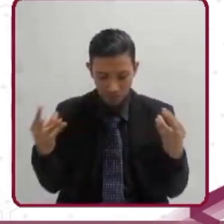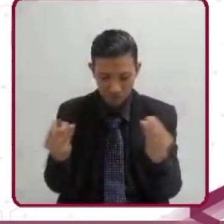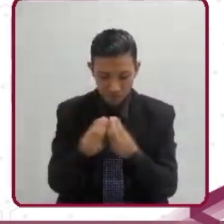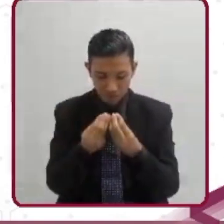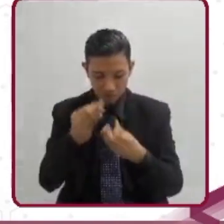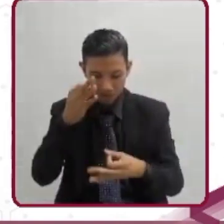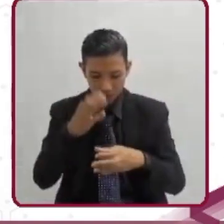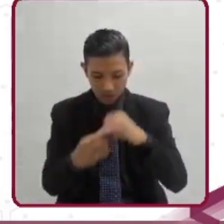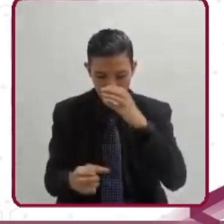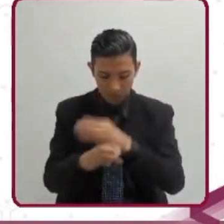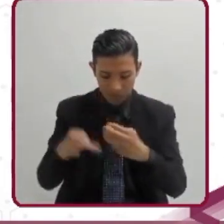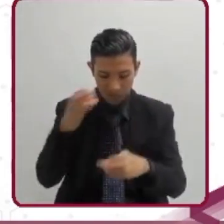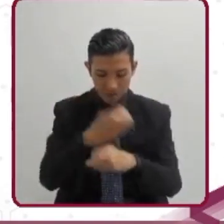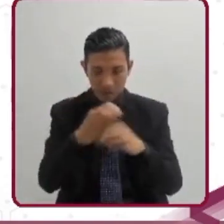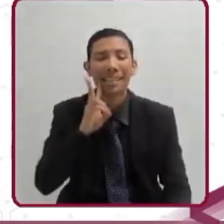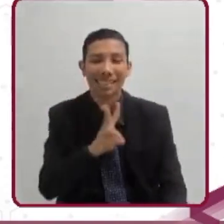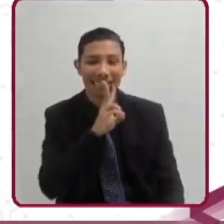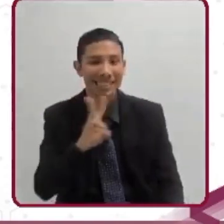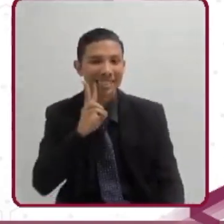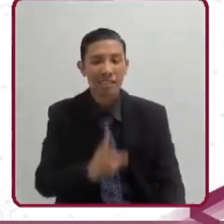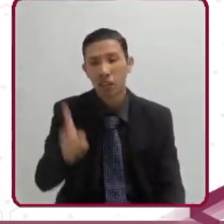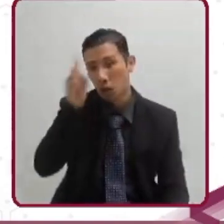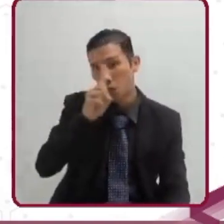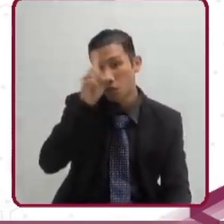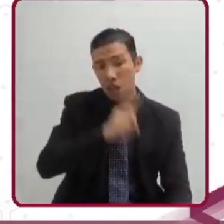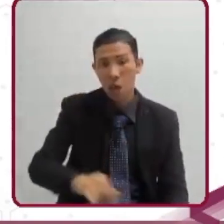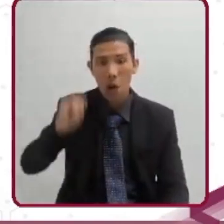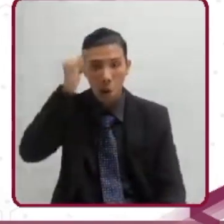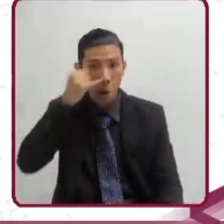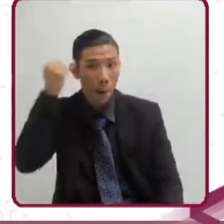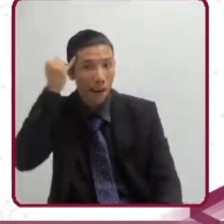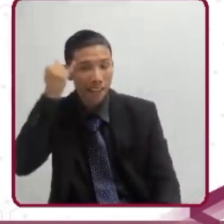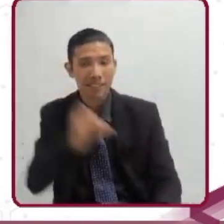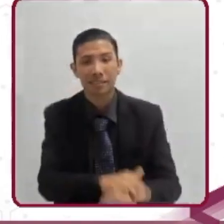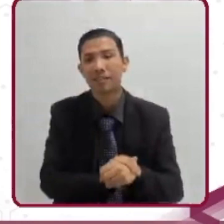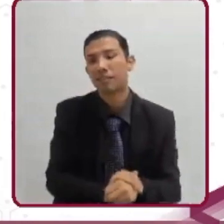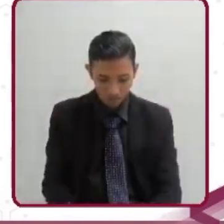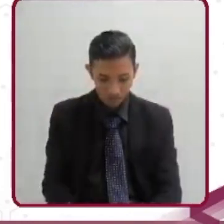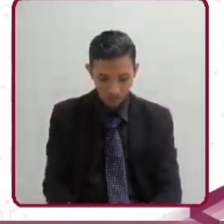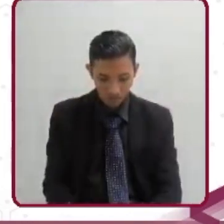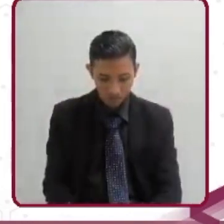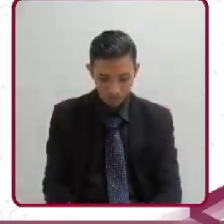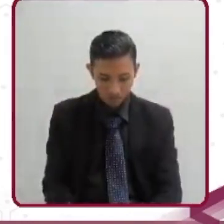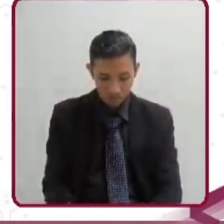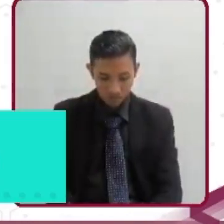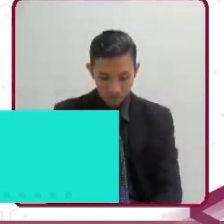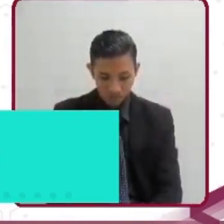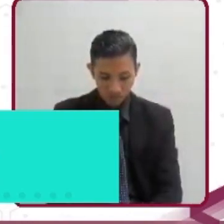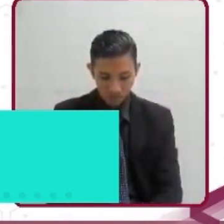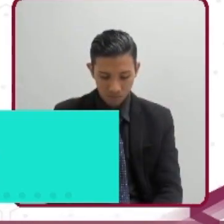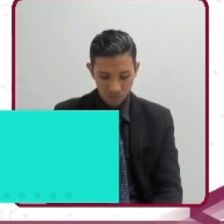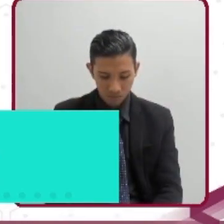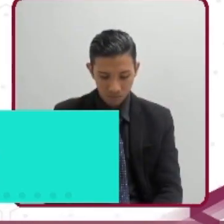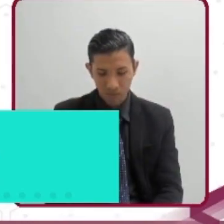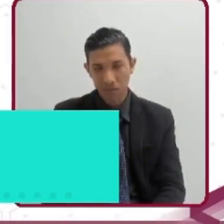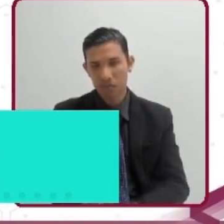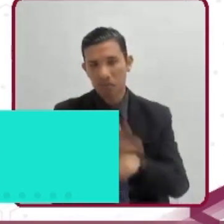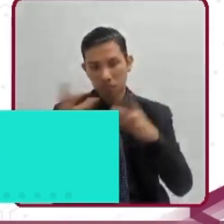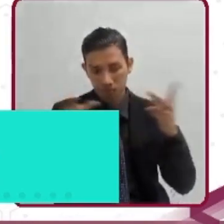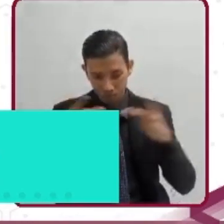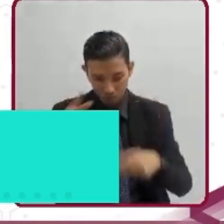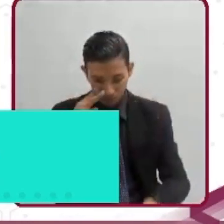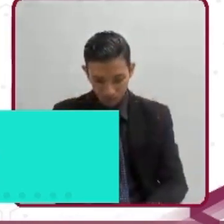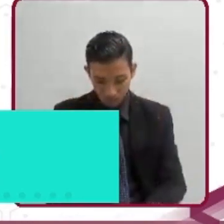para adaptarse y hacer los cambios necesarios en torno a la reforma electoral. Que vengamos preparados, creo que vamos a tener un